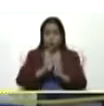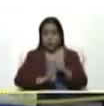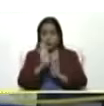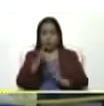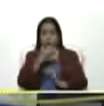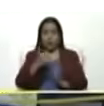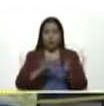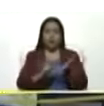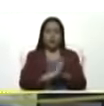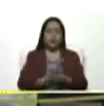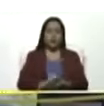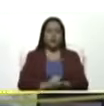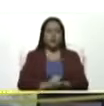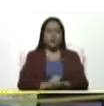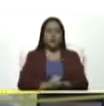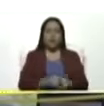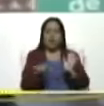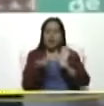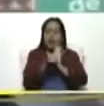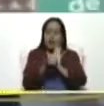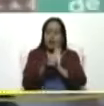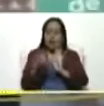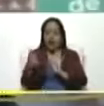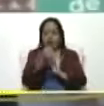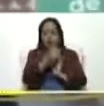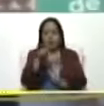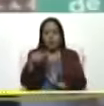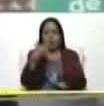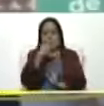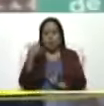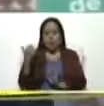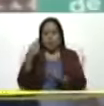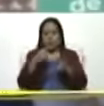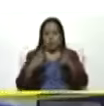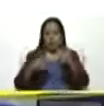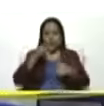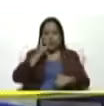la diversificación de marca, en la calidad.